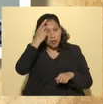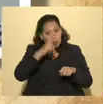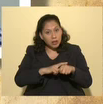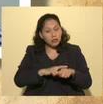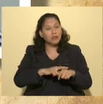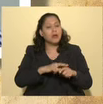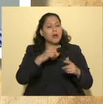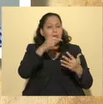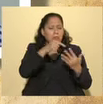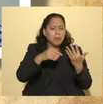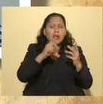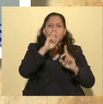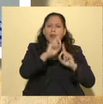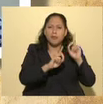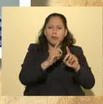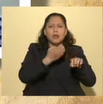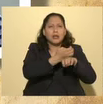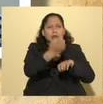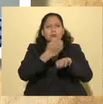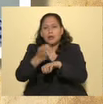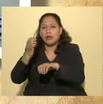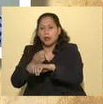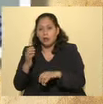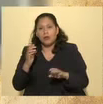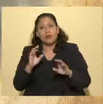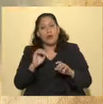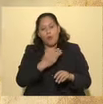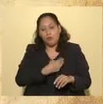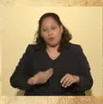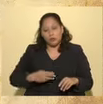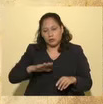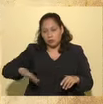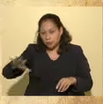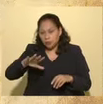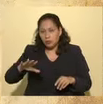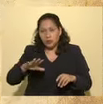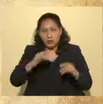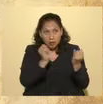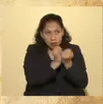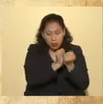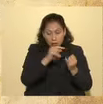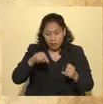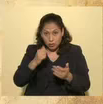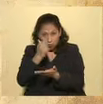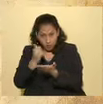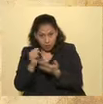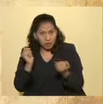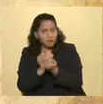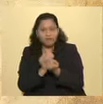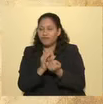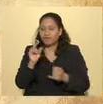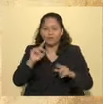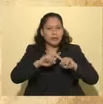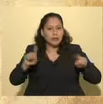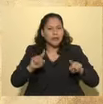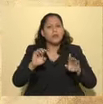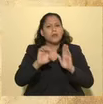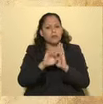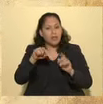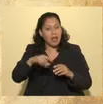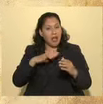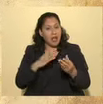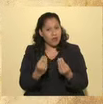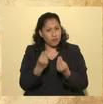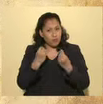algún deporte en algún estado o en algún municipio, etcétera, que la capital de nuestro país. ¿Por qué? Por la gran cantidad de gente